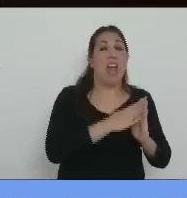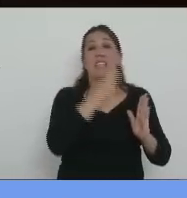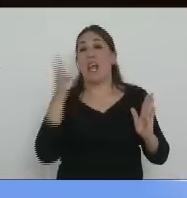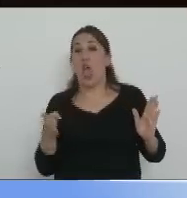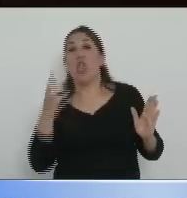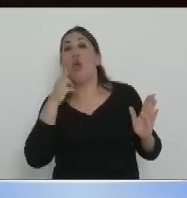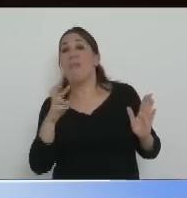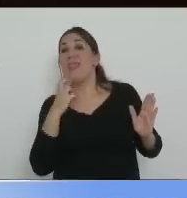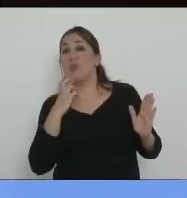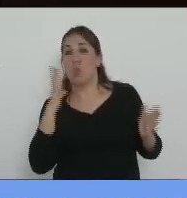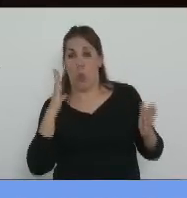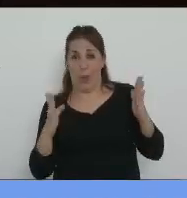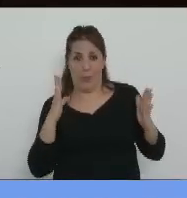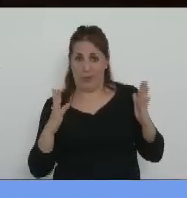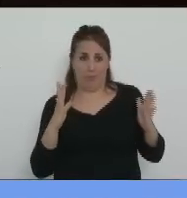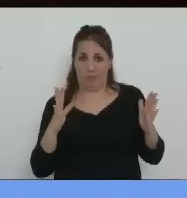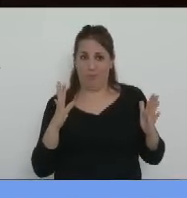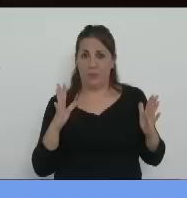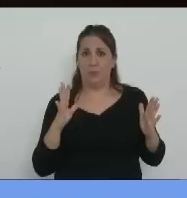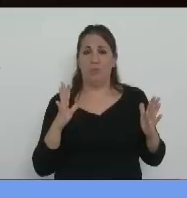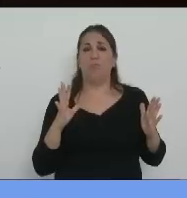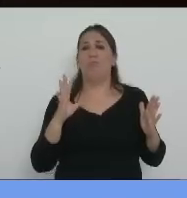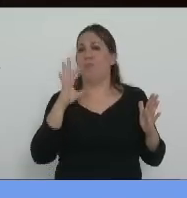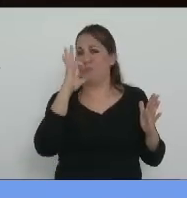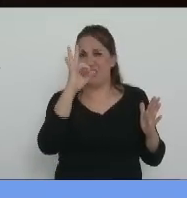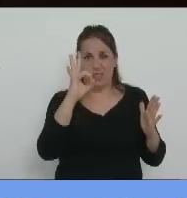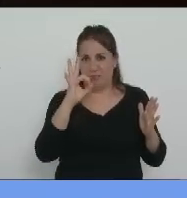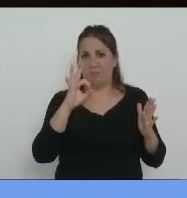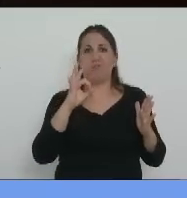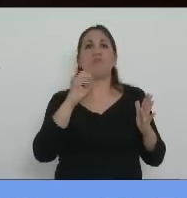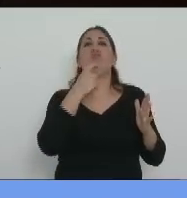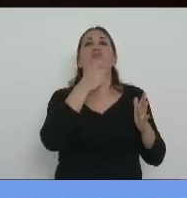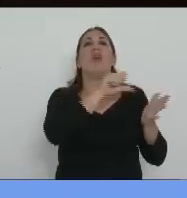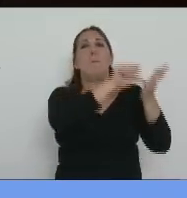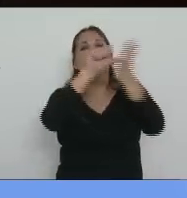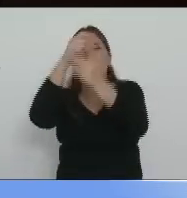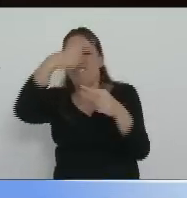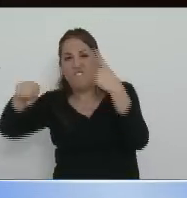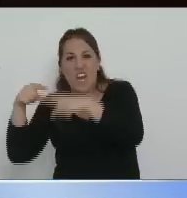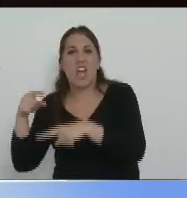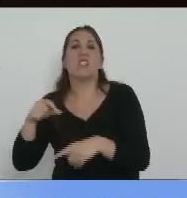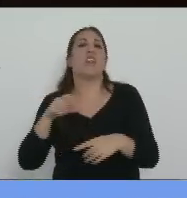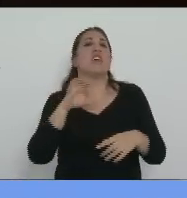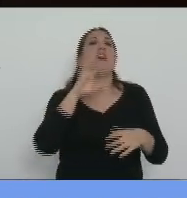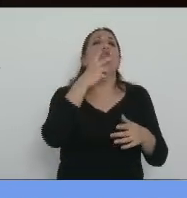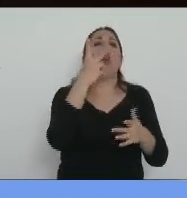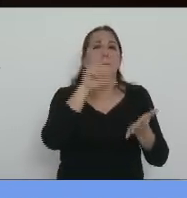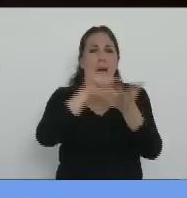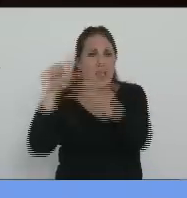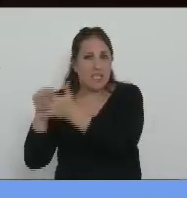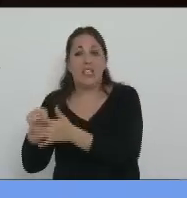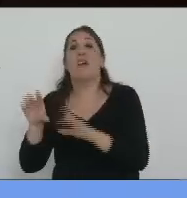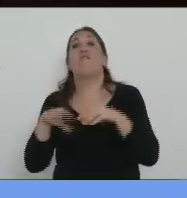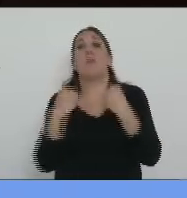mucho pero multilateral 0 bilateral y se firmaron 7 de doble imposición